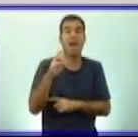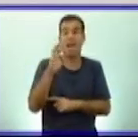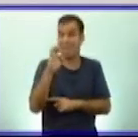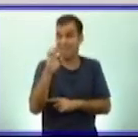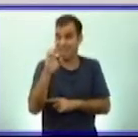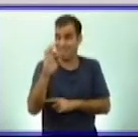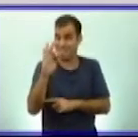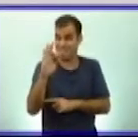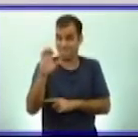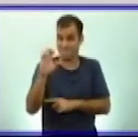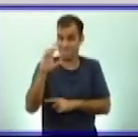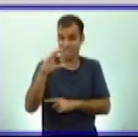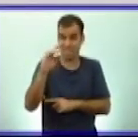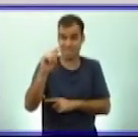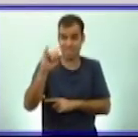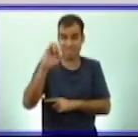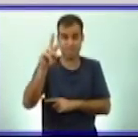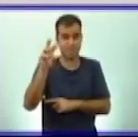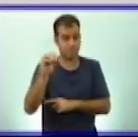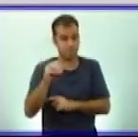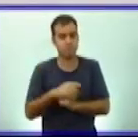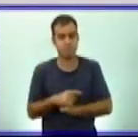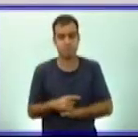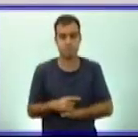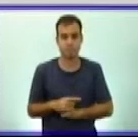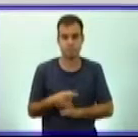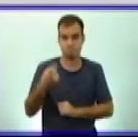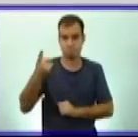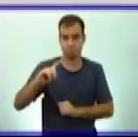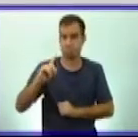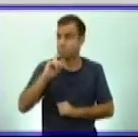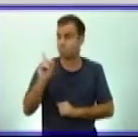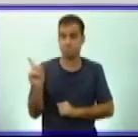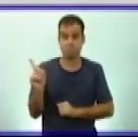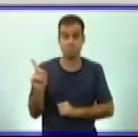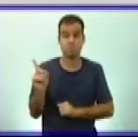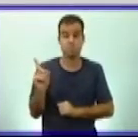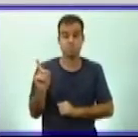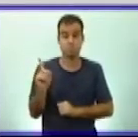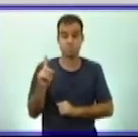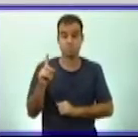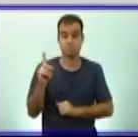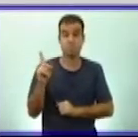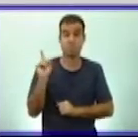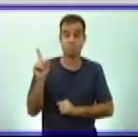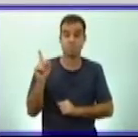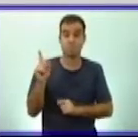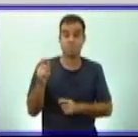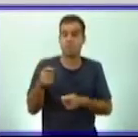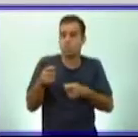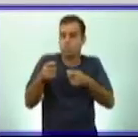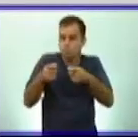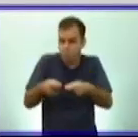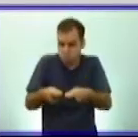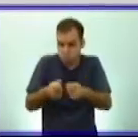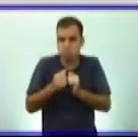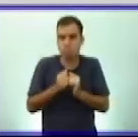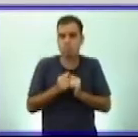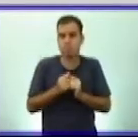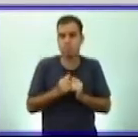resumen es que dichos instrumentos miden los valores efectivos o eficaces de estas